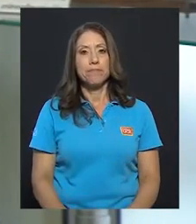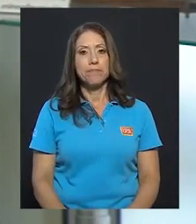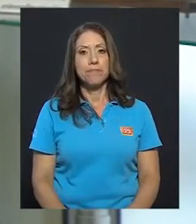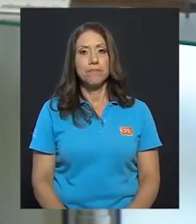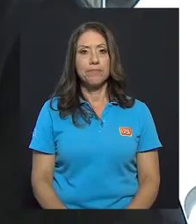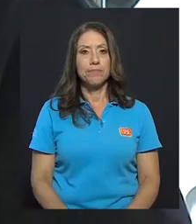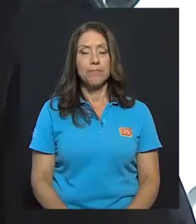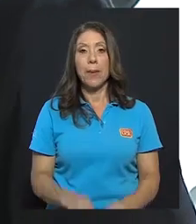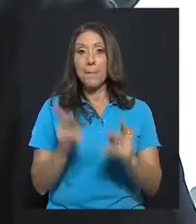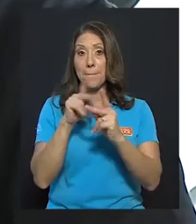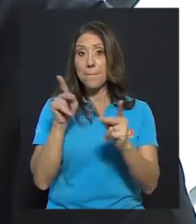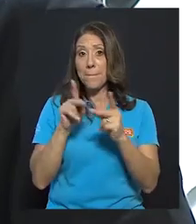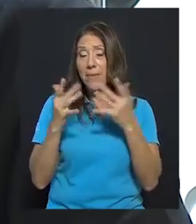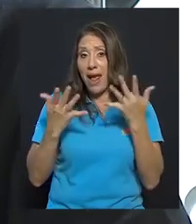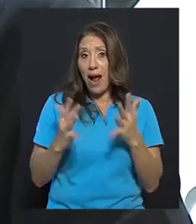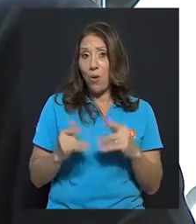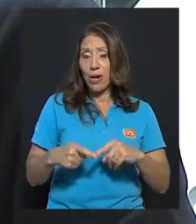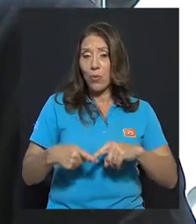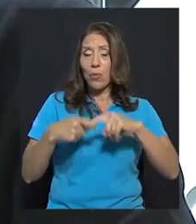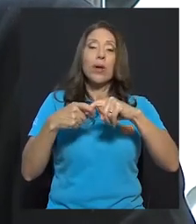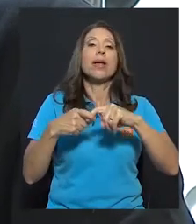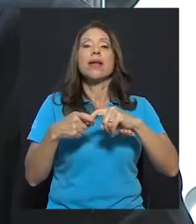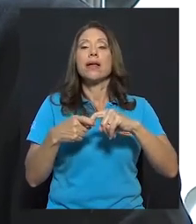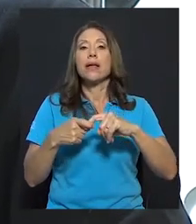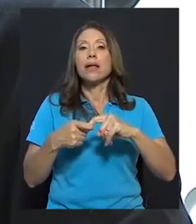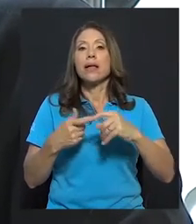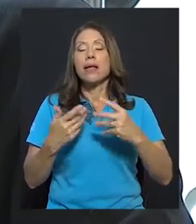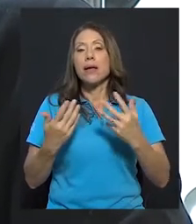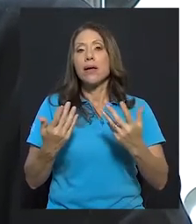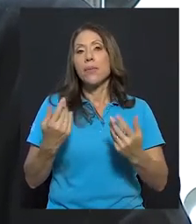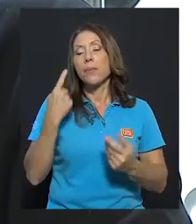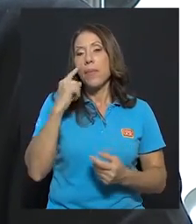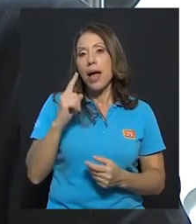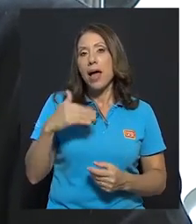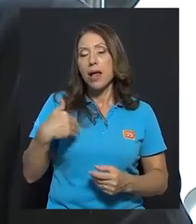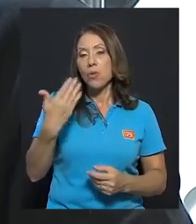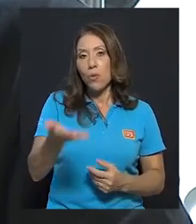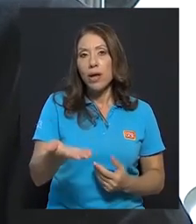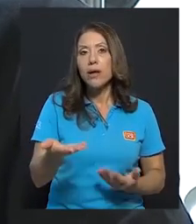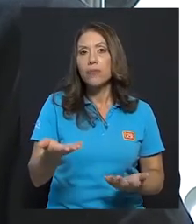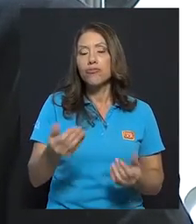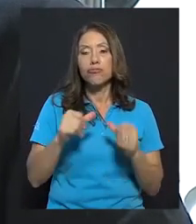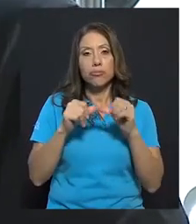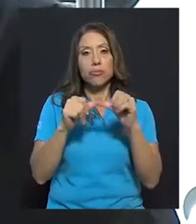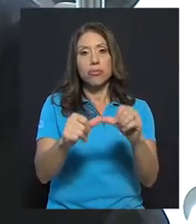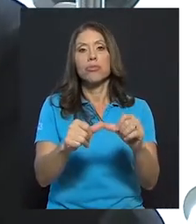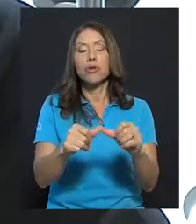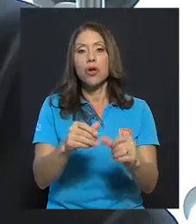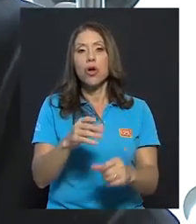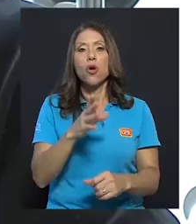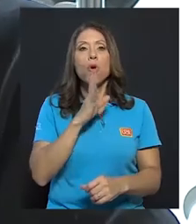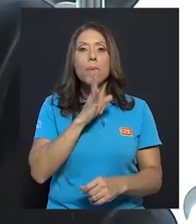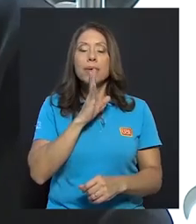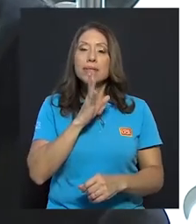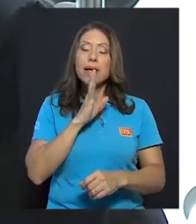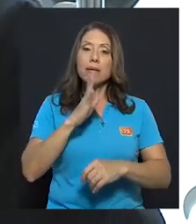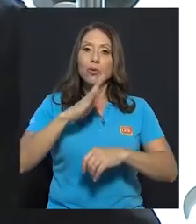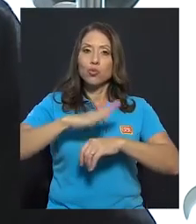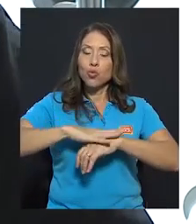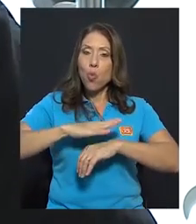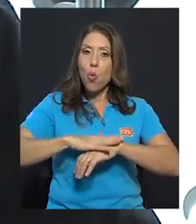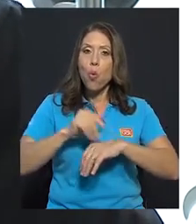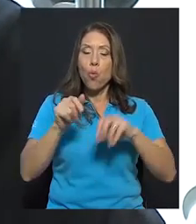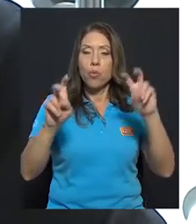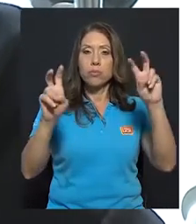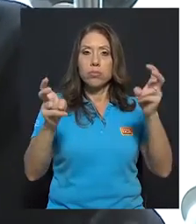mamás. Perfecto. Adriana, tenemos que hacer ahorita una primera pausa para luego seguir conversando